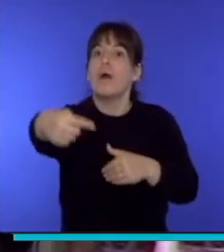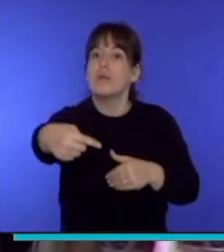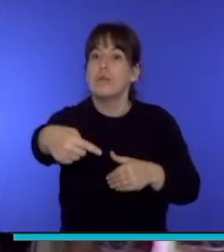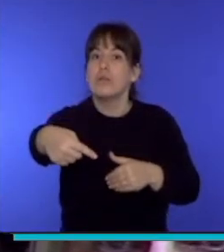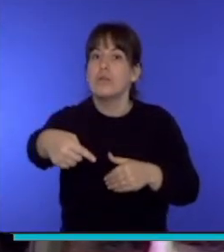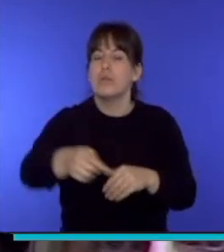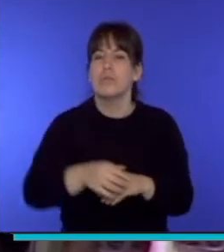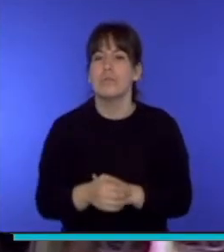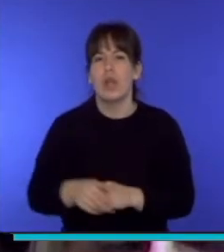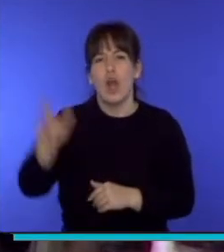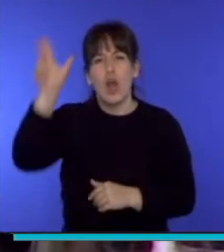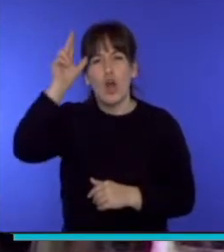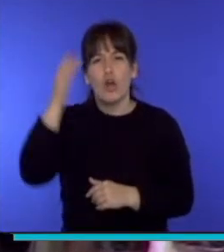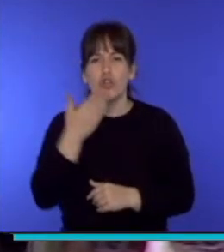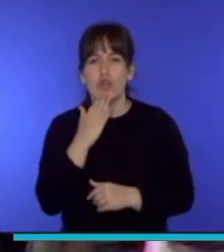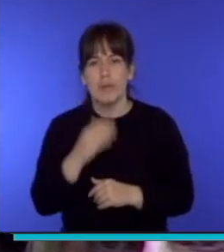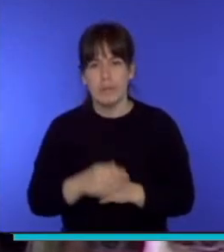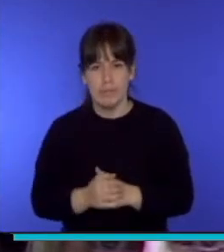El 8 de abril.